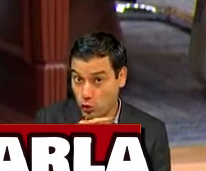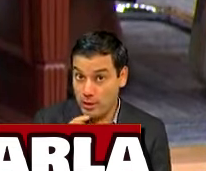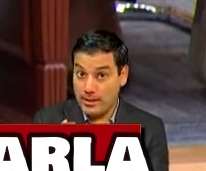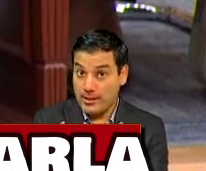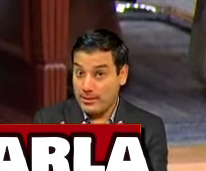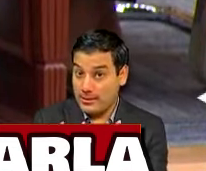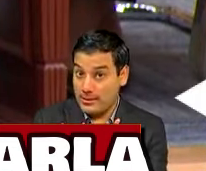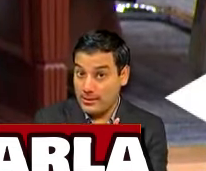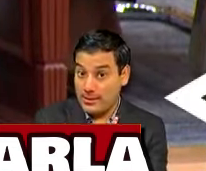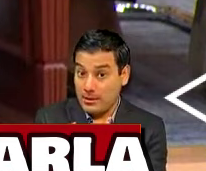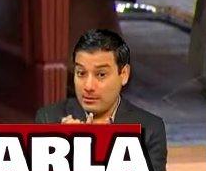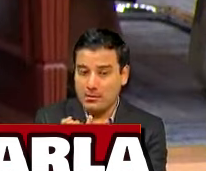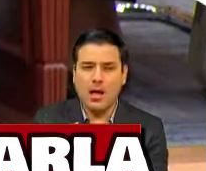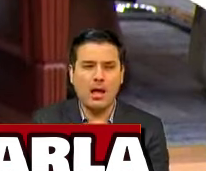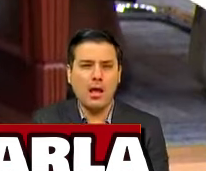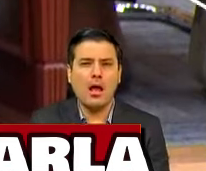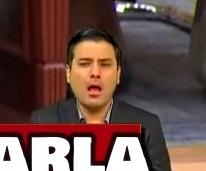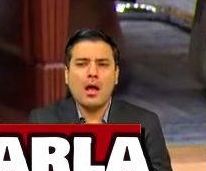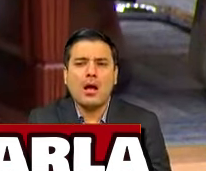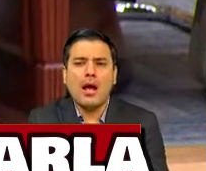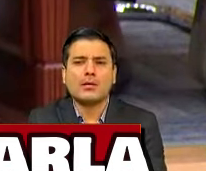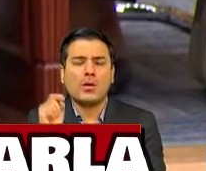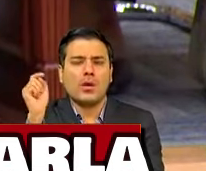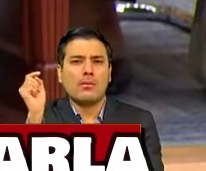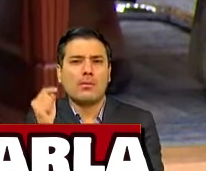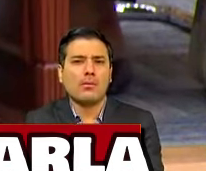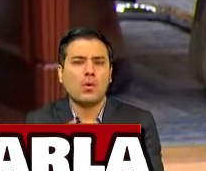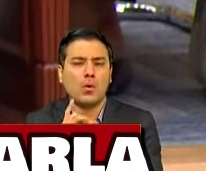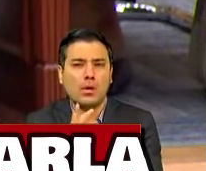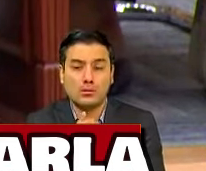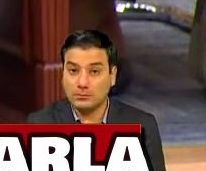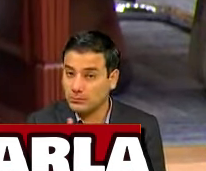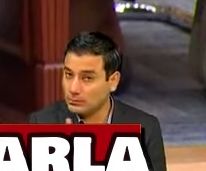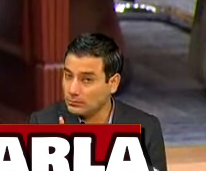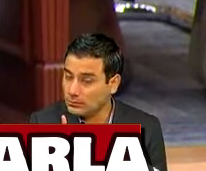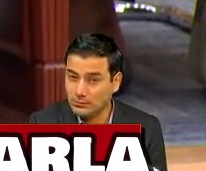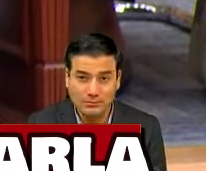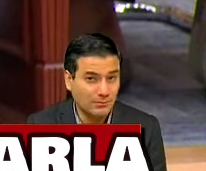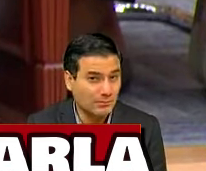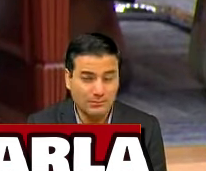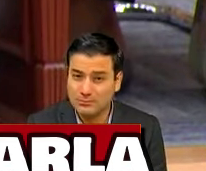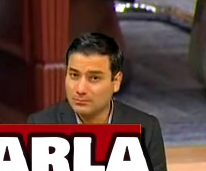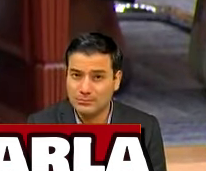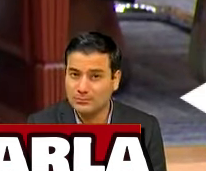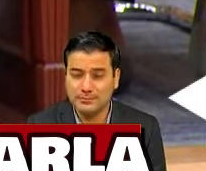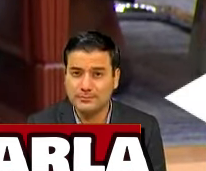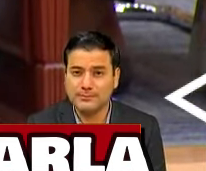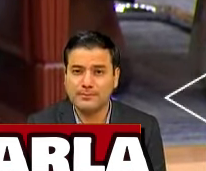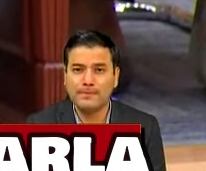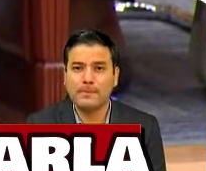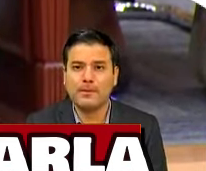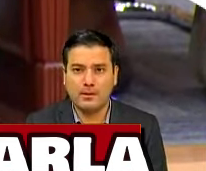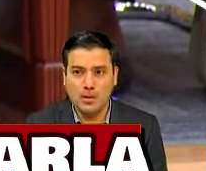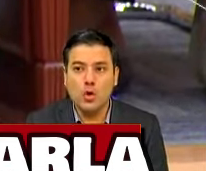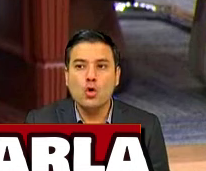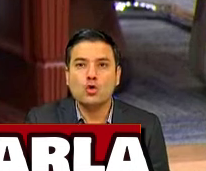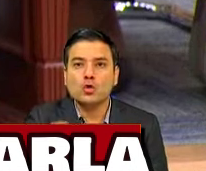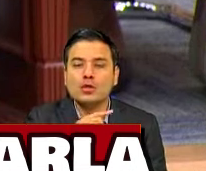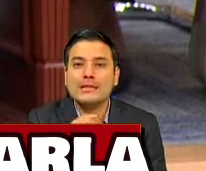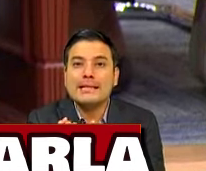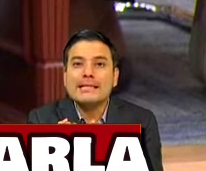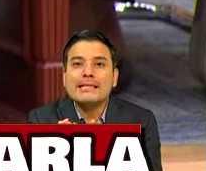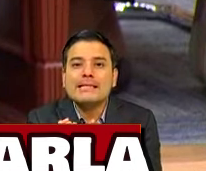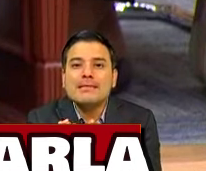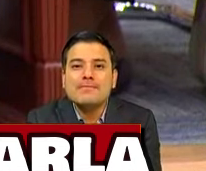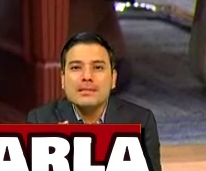gastos en los que incurrió un aspirante o un precandidato o precandidata, sino que esos fueron los que se detectaron